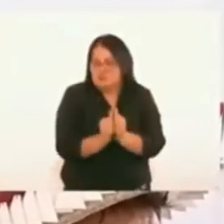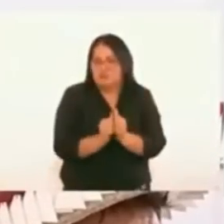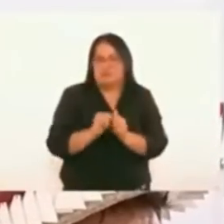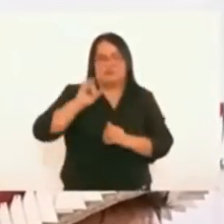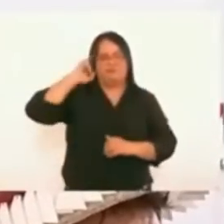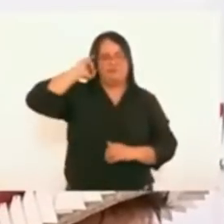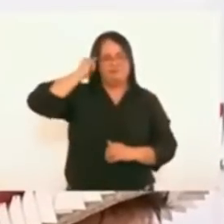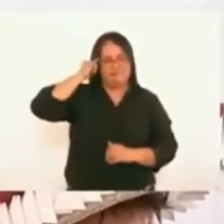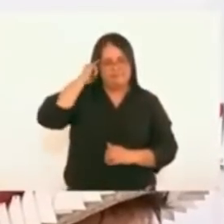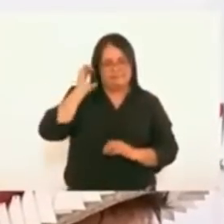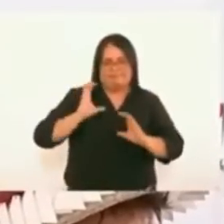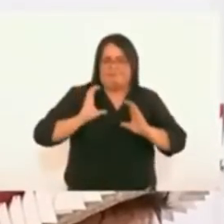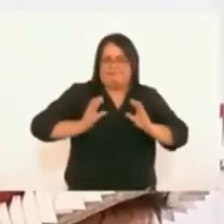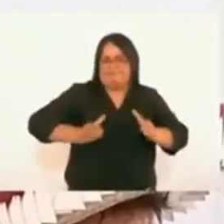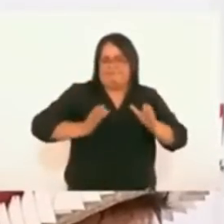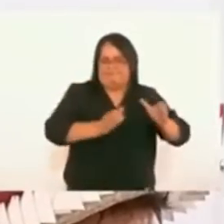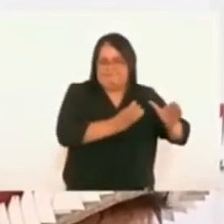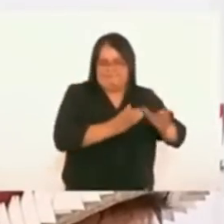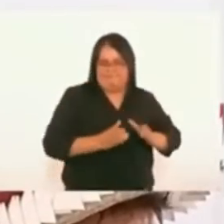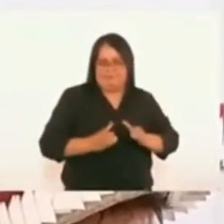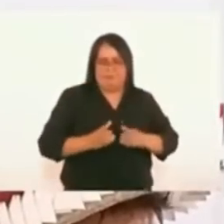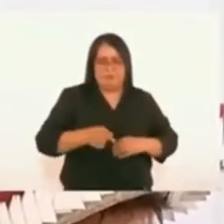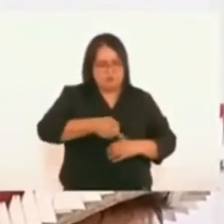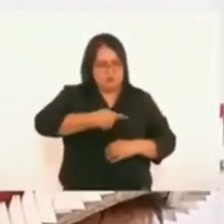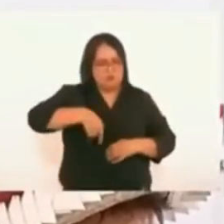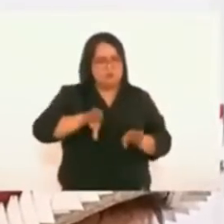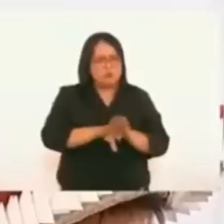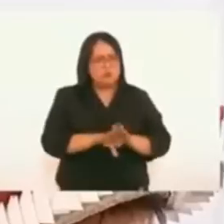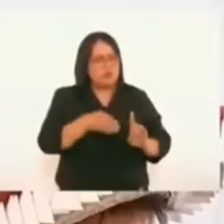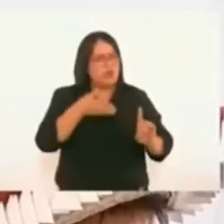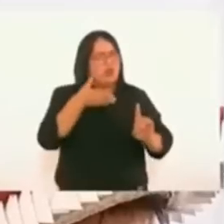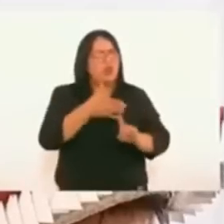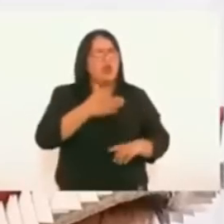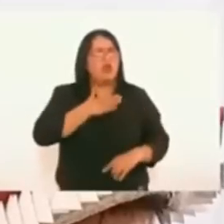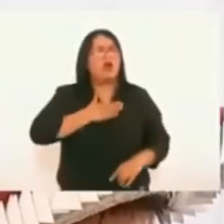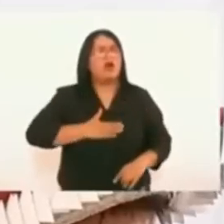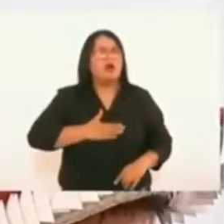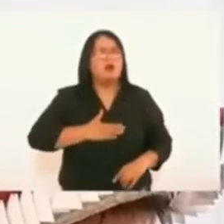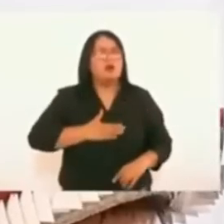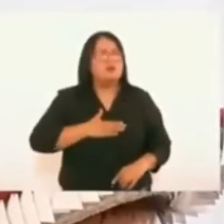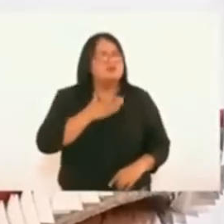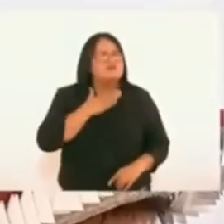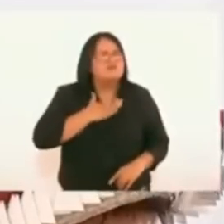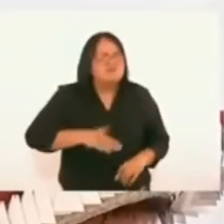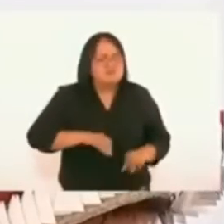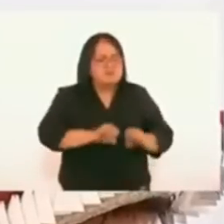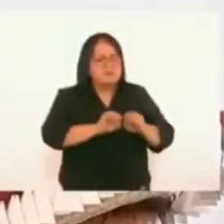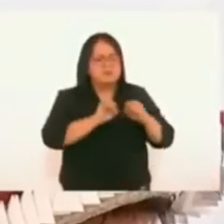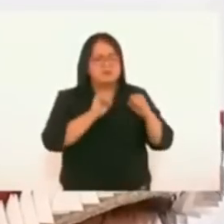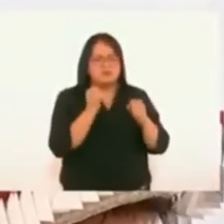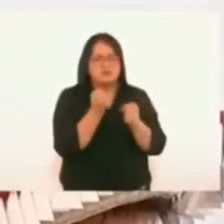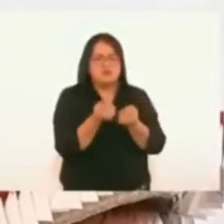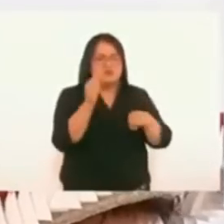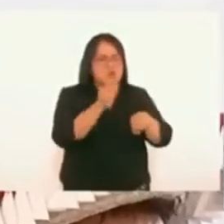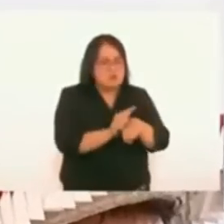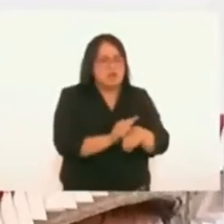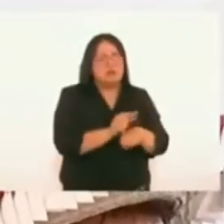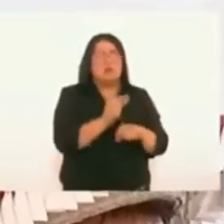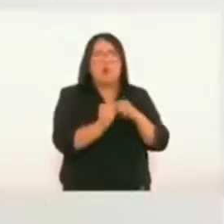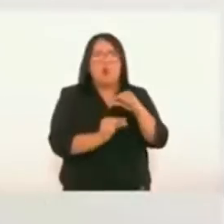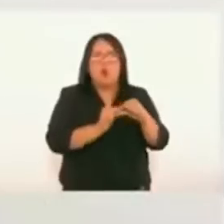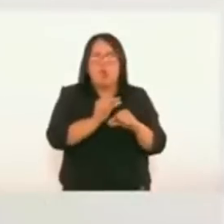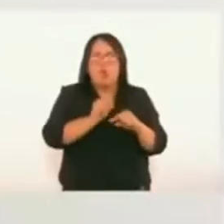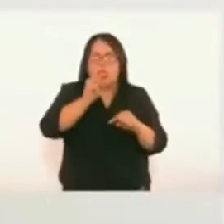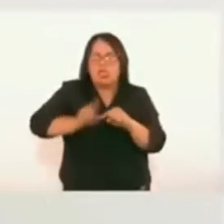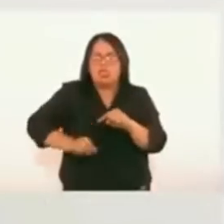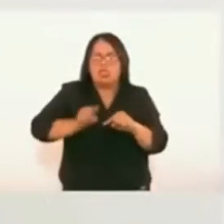¿Cómo damos justicia? Esa justicia social que se fue arrebatando poco a